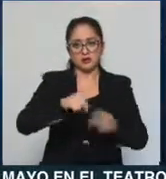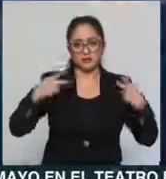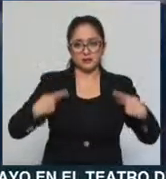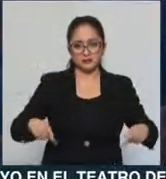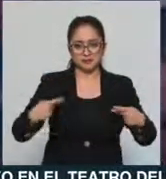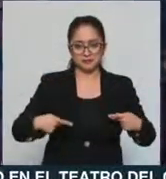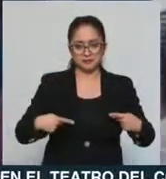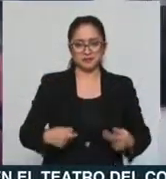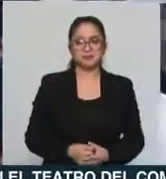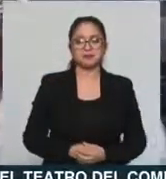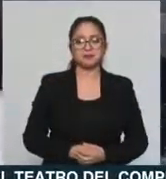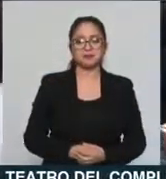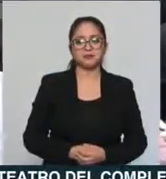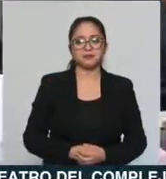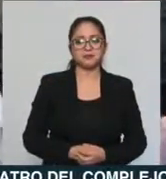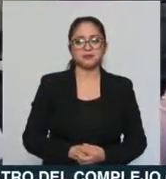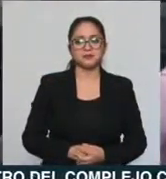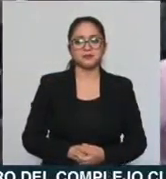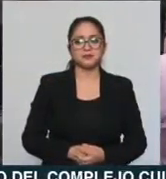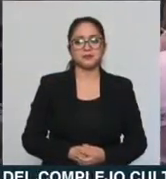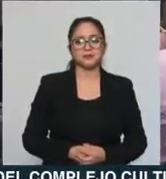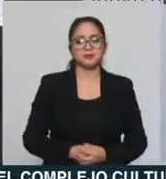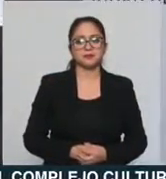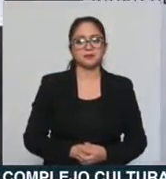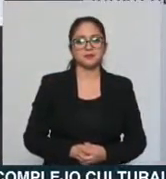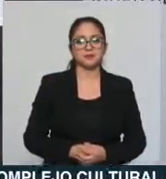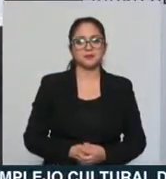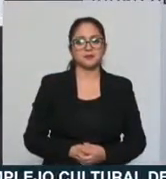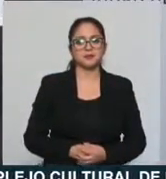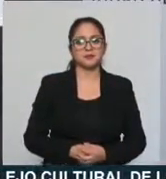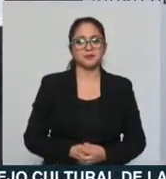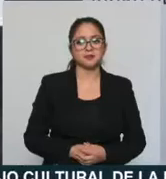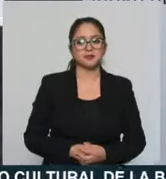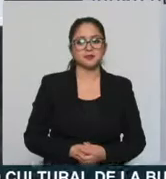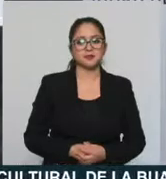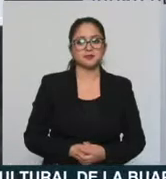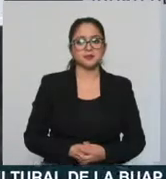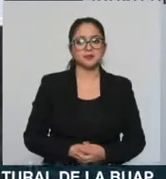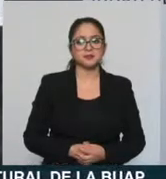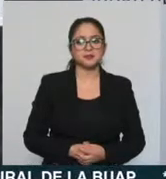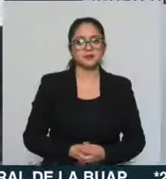usuarios. Con imágenes de Javier Cordero, Enrique Muñiz, 21 Noticias.